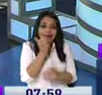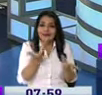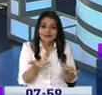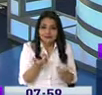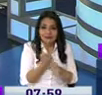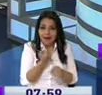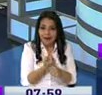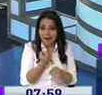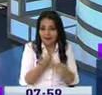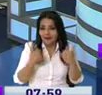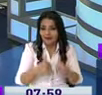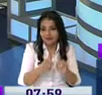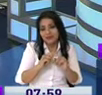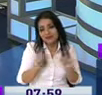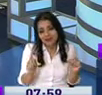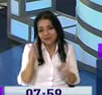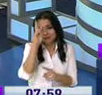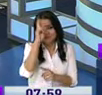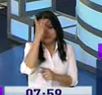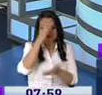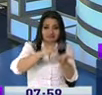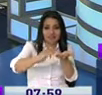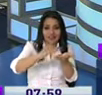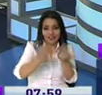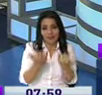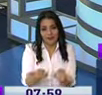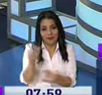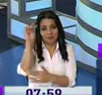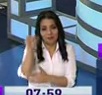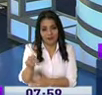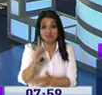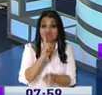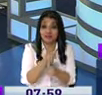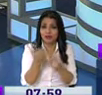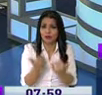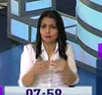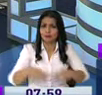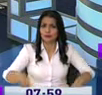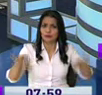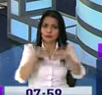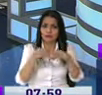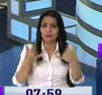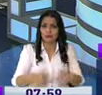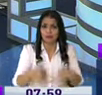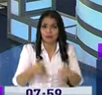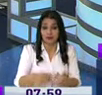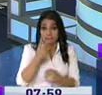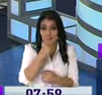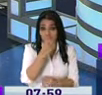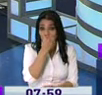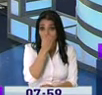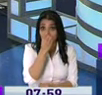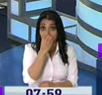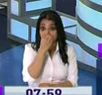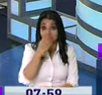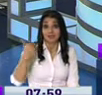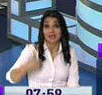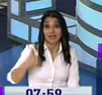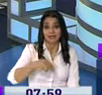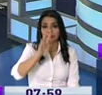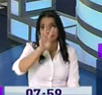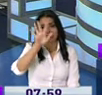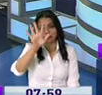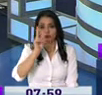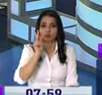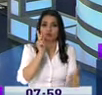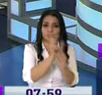aire. Trabajamos. ¿Y por qué está la selección de por medio? Hoy hay un partido crucial. Estaba viendo, mira nomás. Argentina tiene 25 puntos,